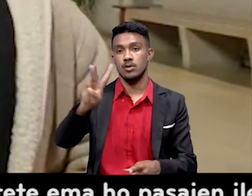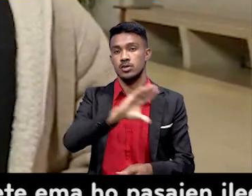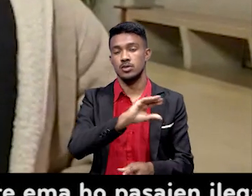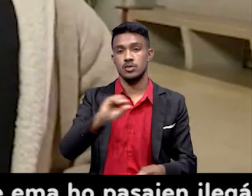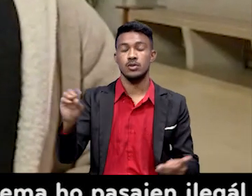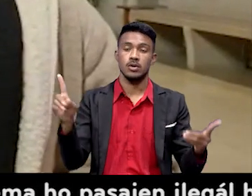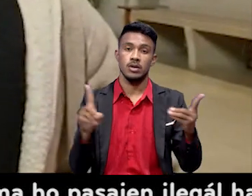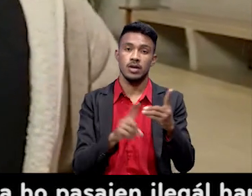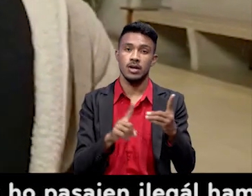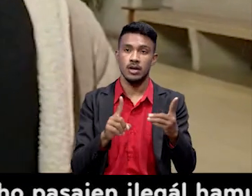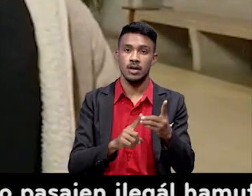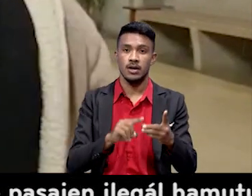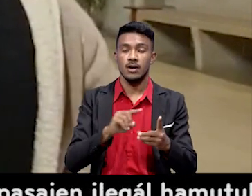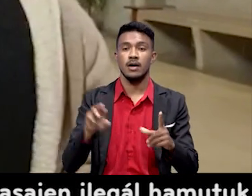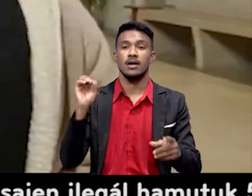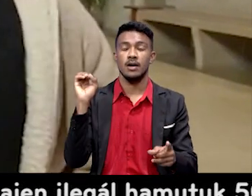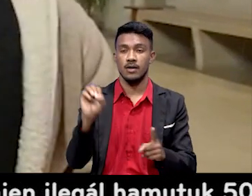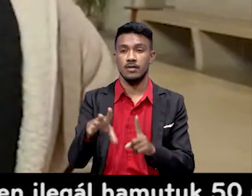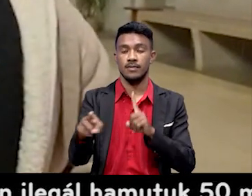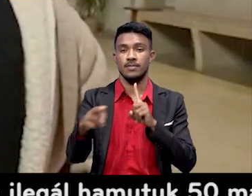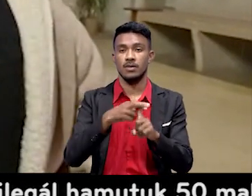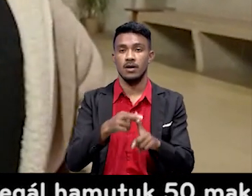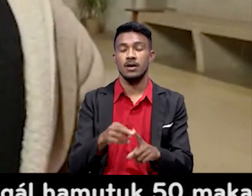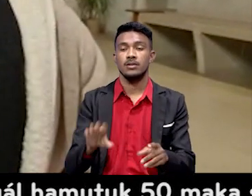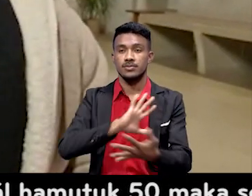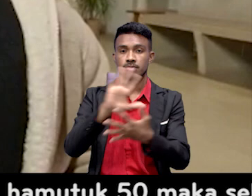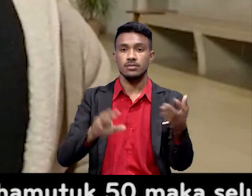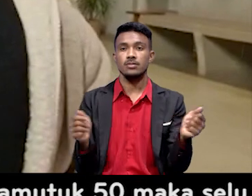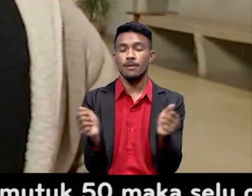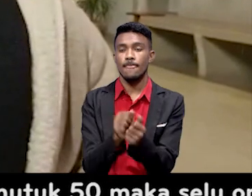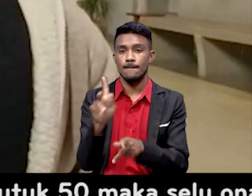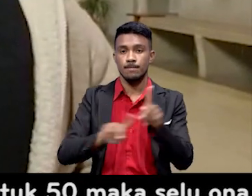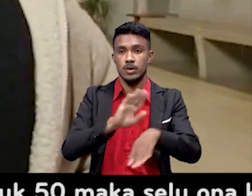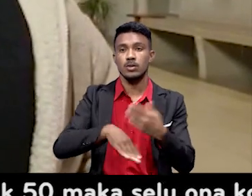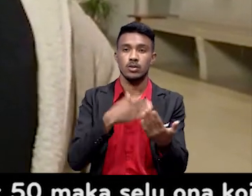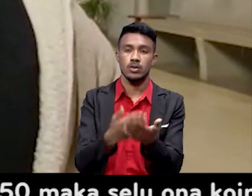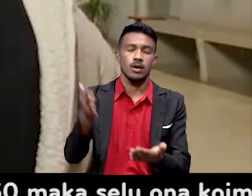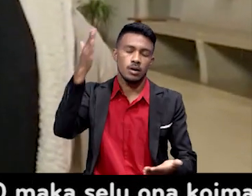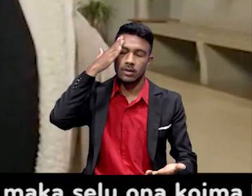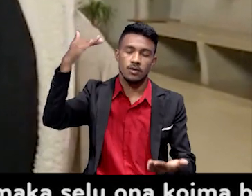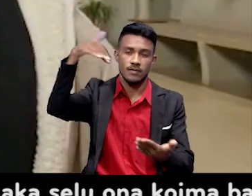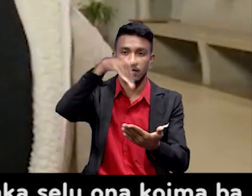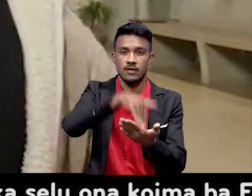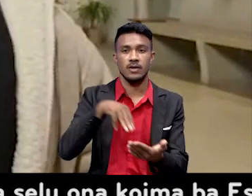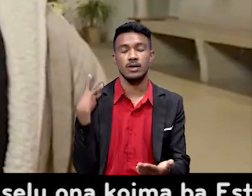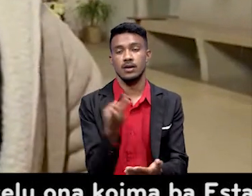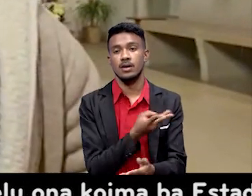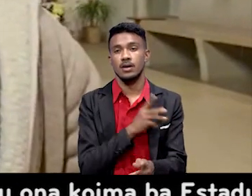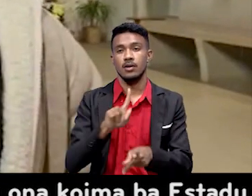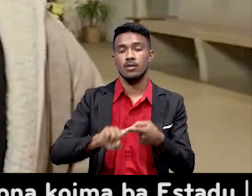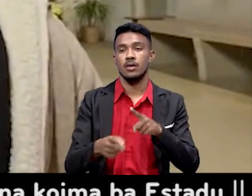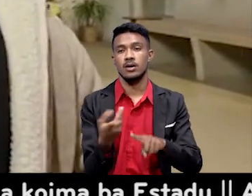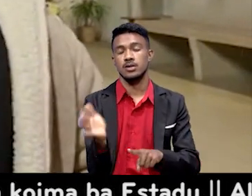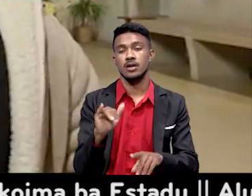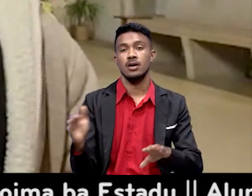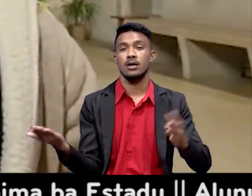niña a mi celebra como tu como mi comunidad de Sehotu por eso no hay ricas va a no hay ricas va y tenemos que mate bien sira le vemos